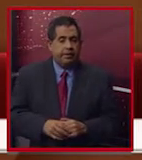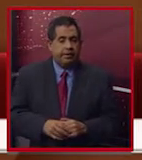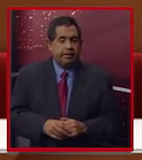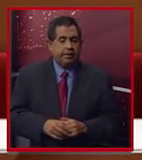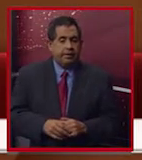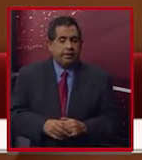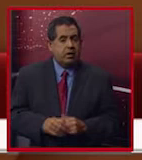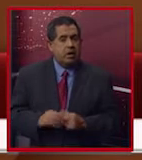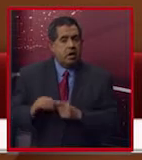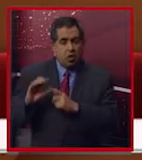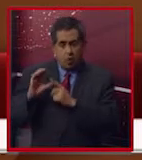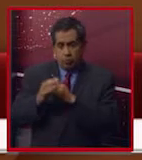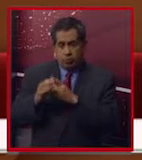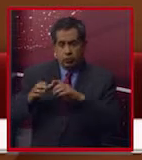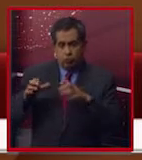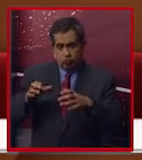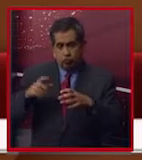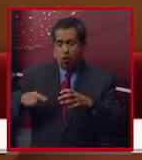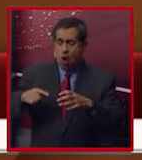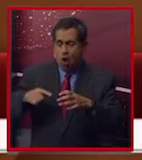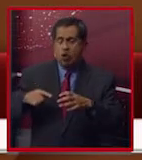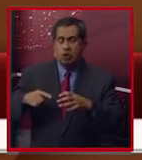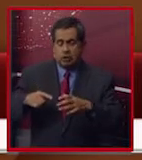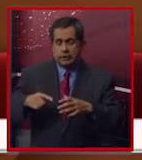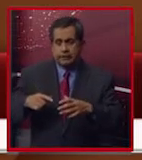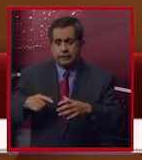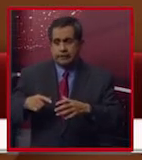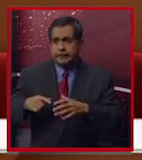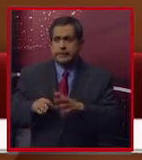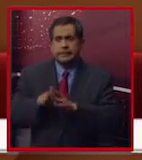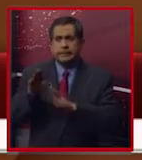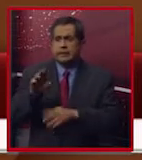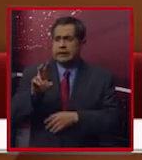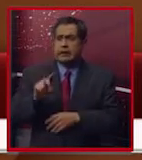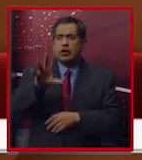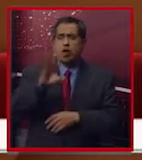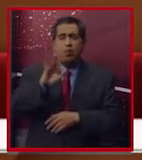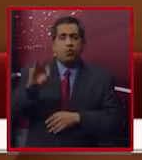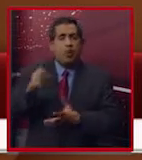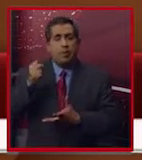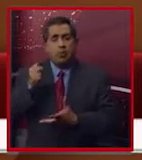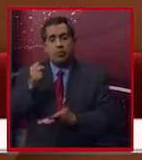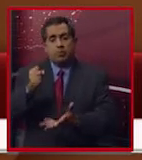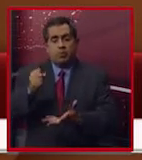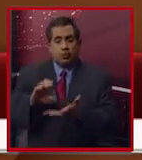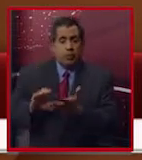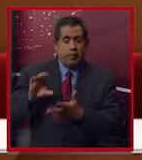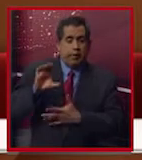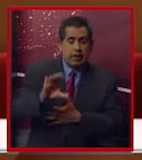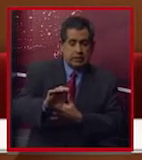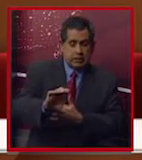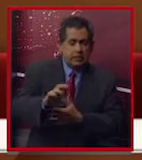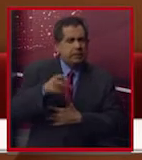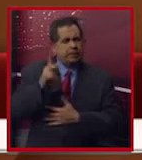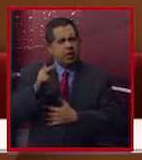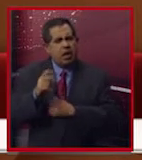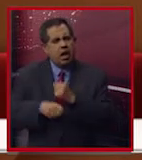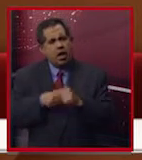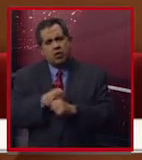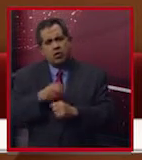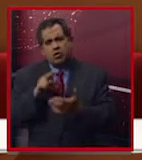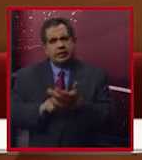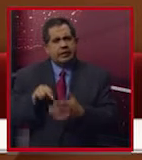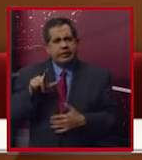la Comisión ha tenido un incremento del 35% en su presupuesto. Sin embargo, en el